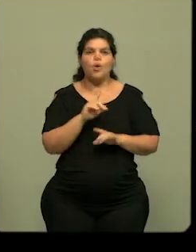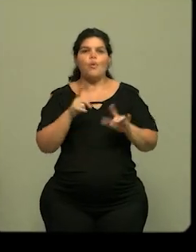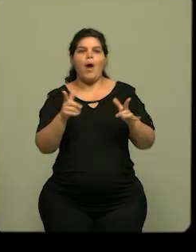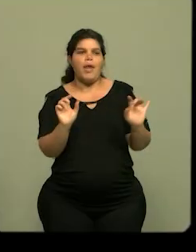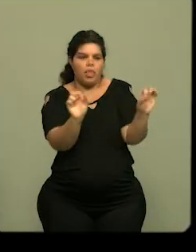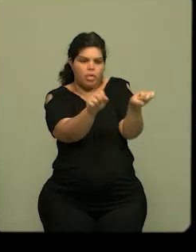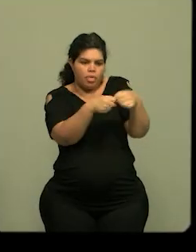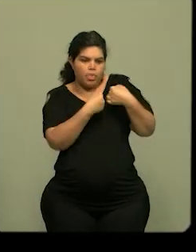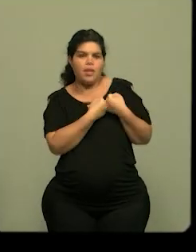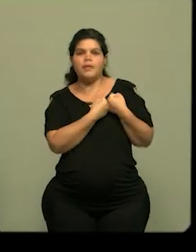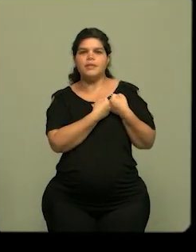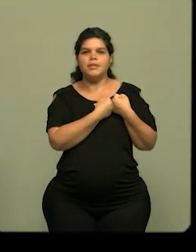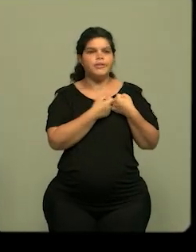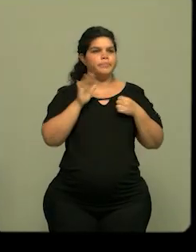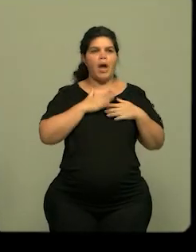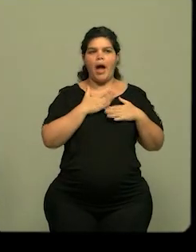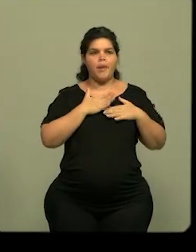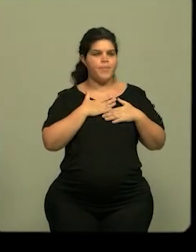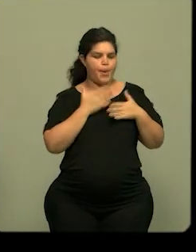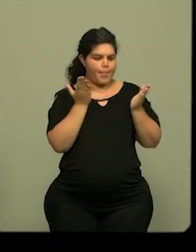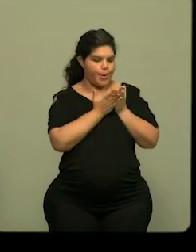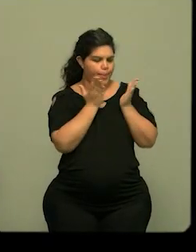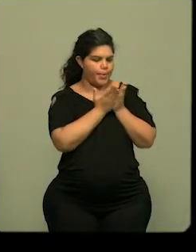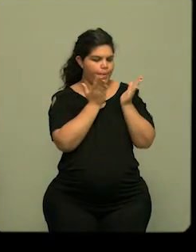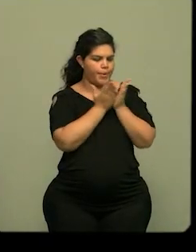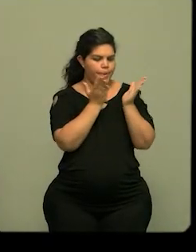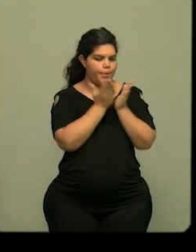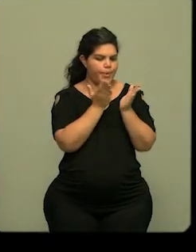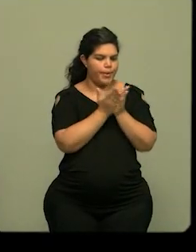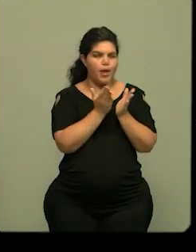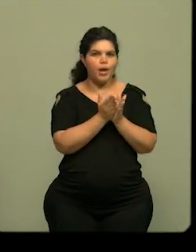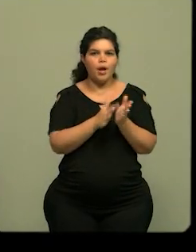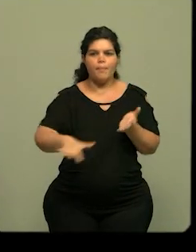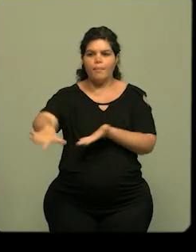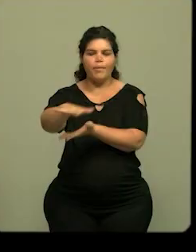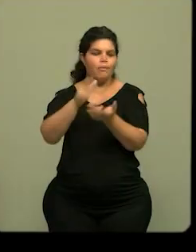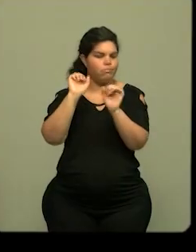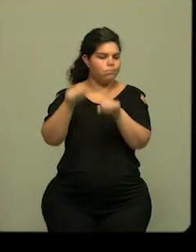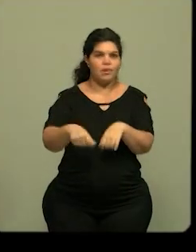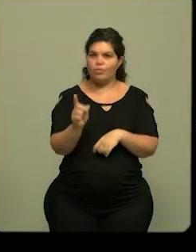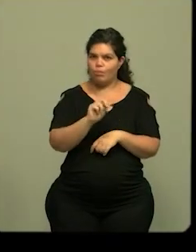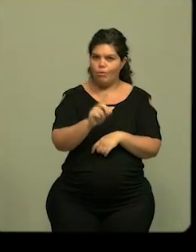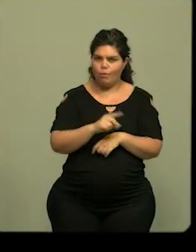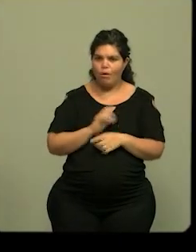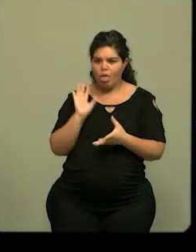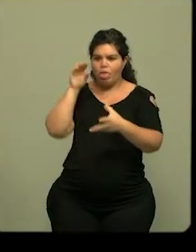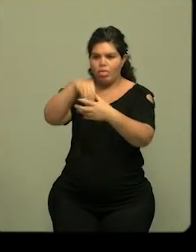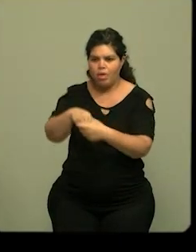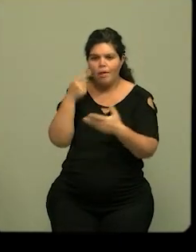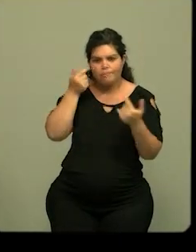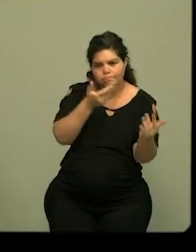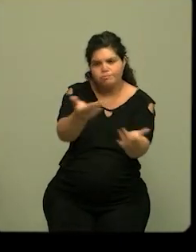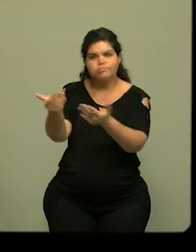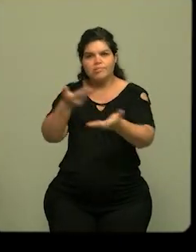una carrera que tiene que salir al medio, tomar el contacto con el medio, y ese es nuestro gran desafío, ¿no? Bueno, Franco, ¿cómo aquellos que